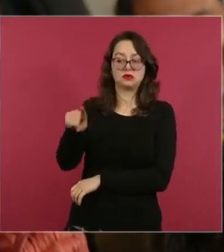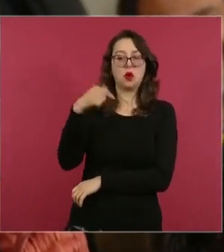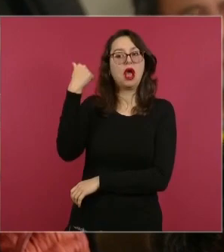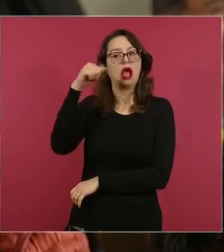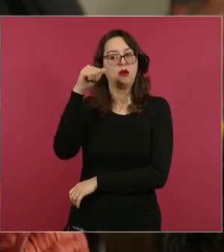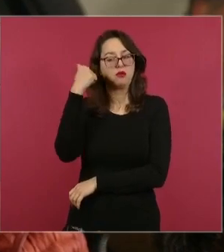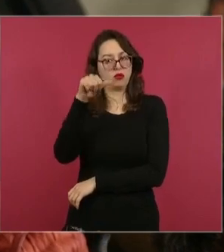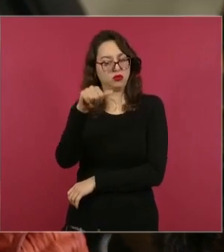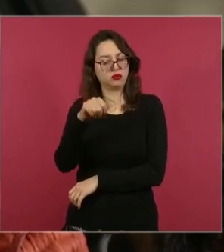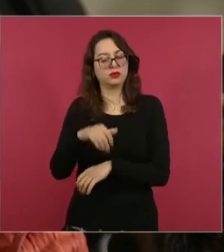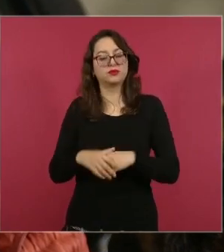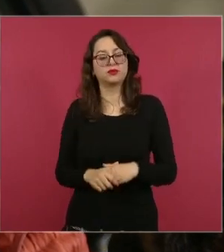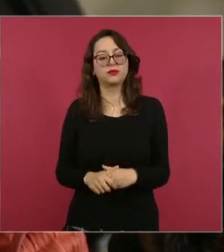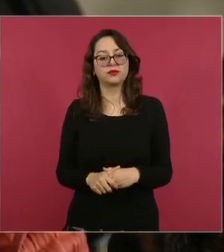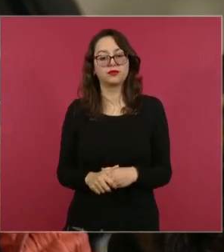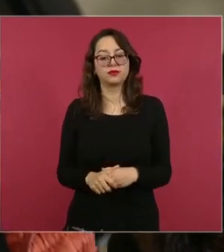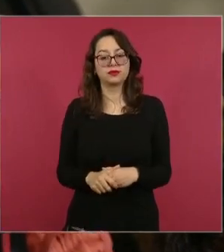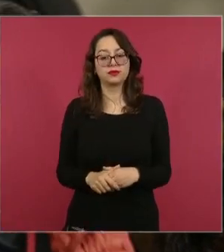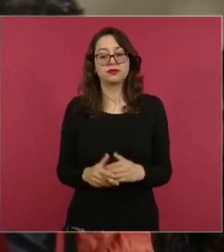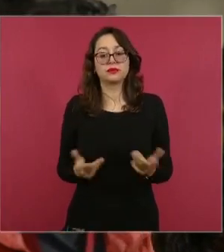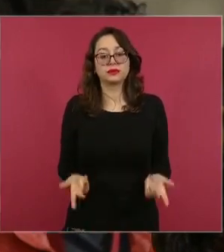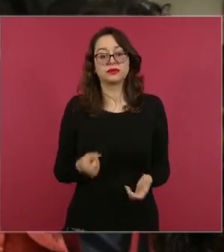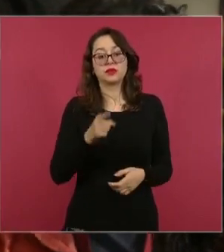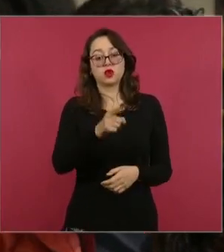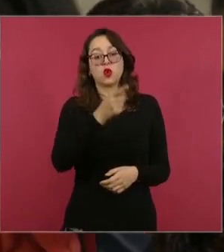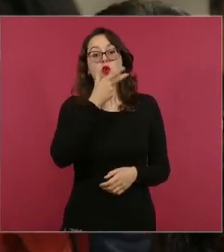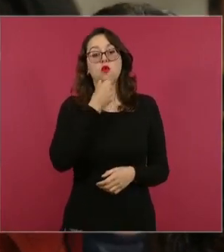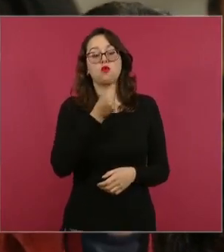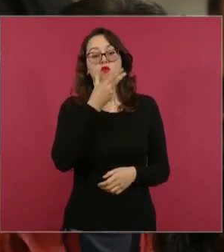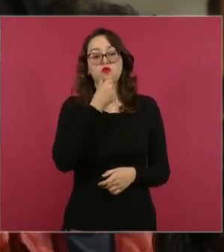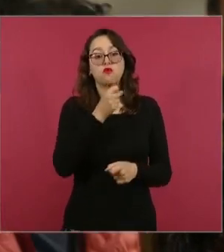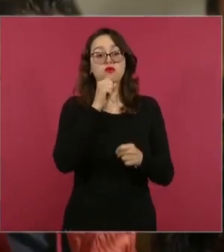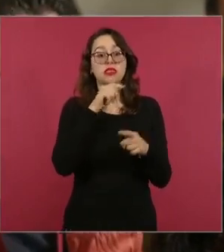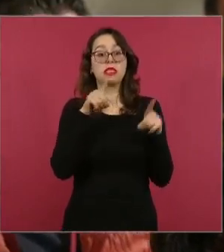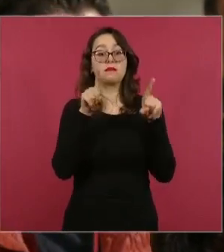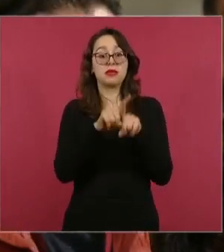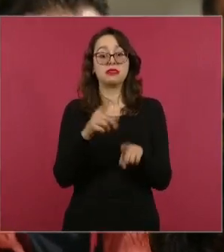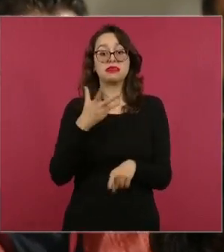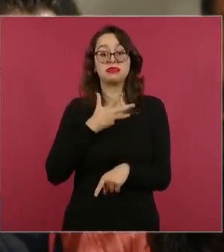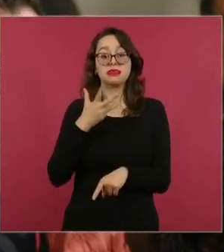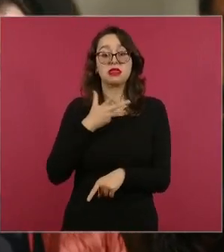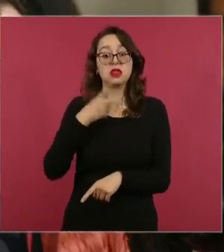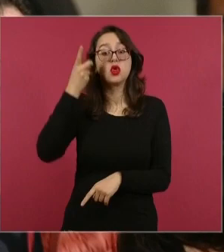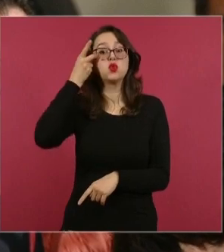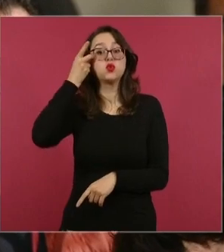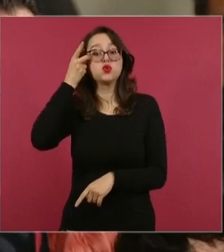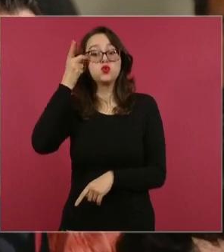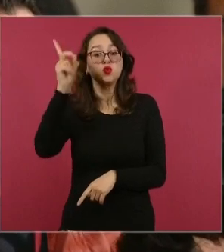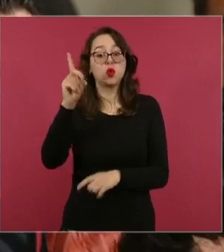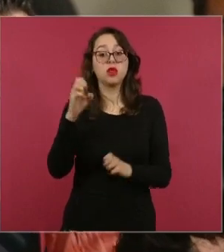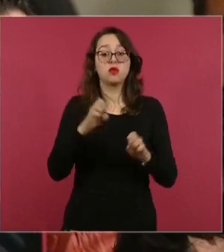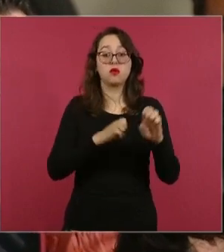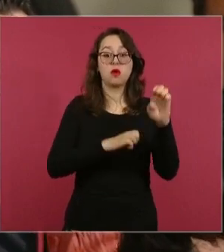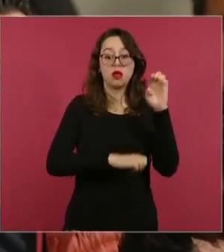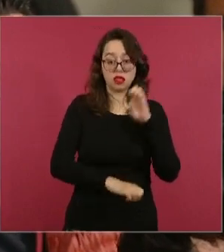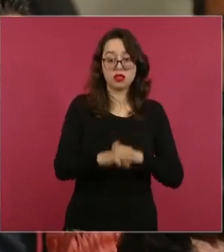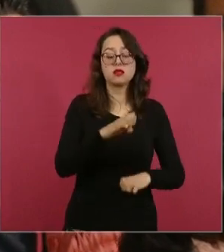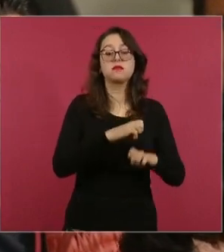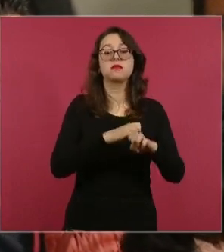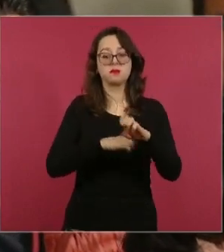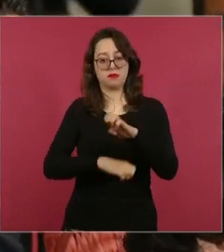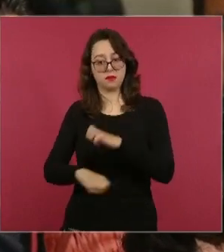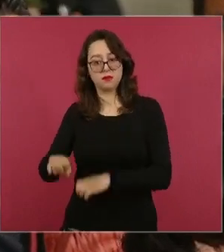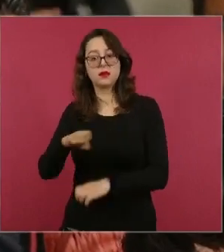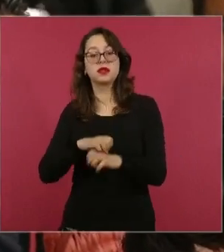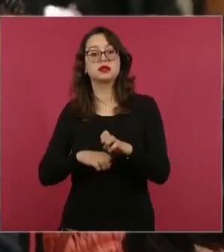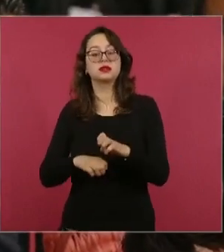eh este periodista es dueño de astron publicidad y de acla comunicaciones donde hacía